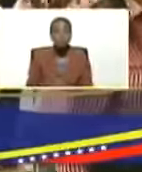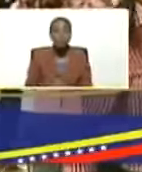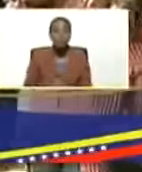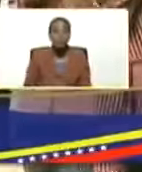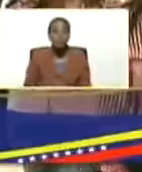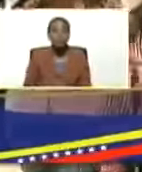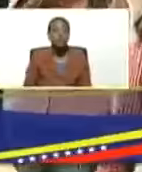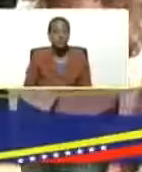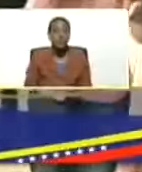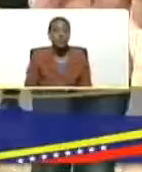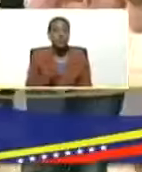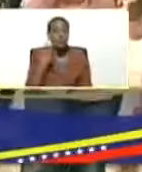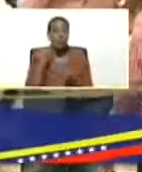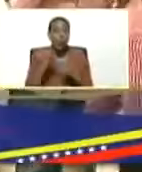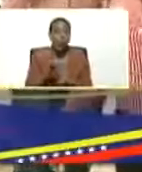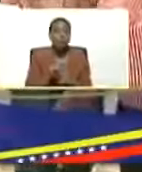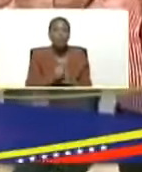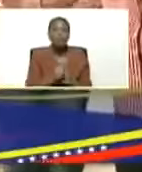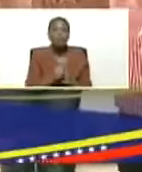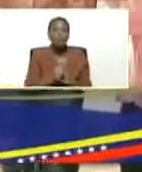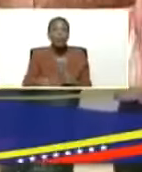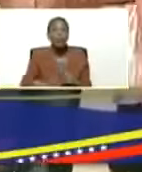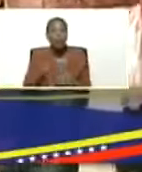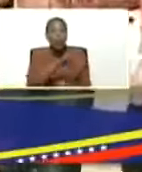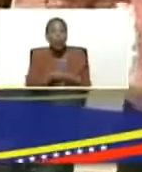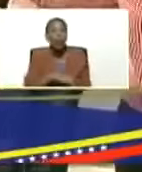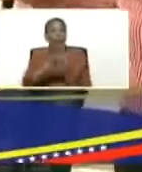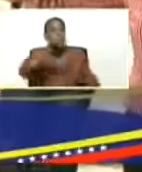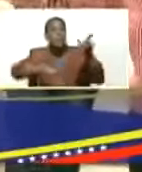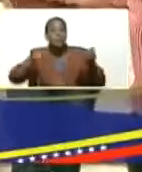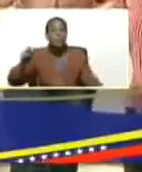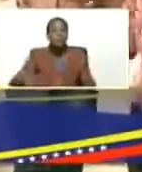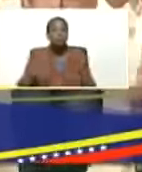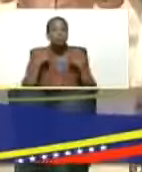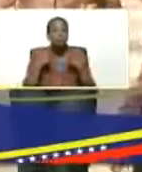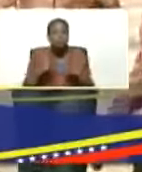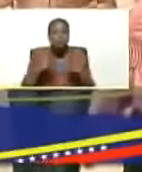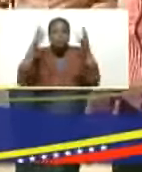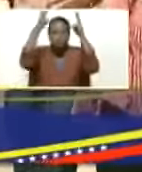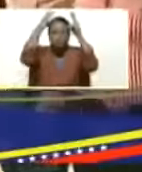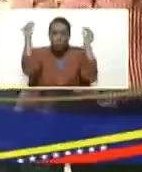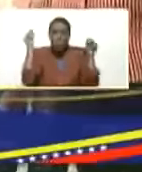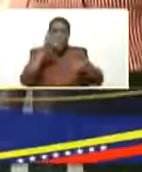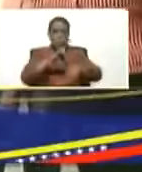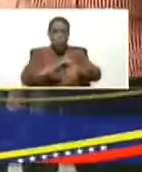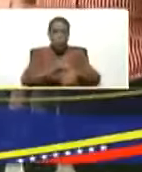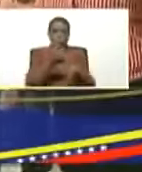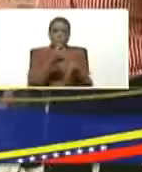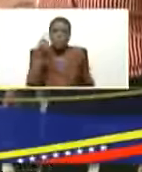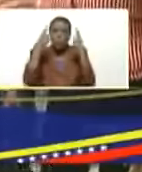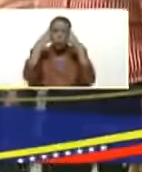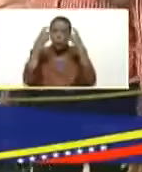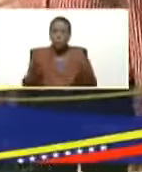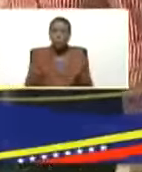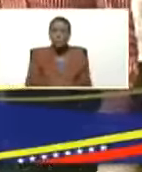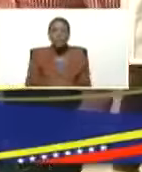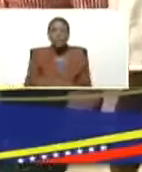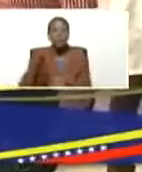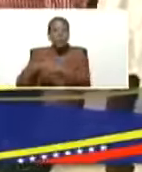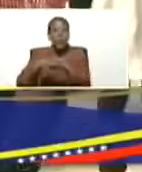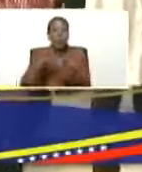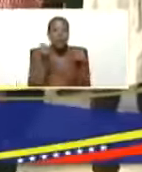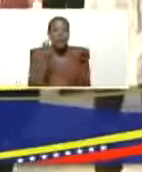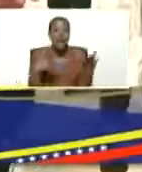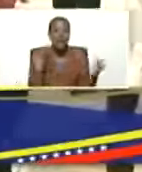y estamos, vamos a atender 300 personas día con un personal de salud calificado en la isla. Bueno, mucha alegría, vale,